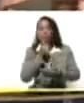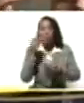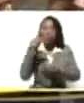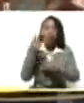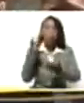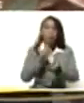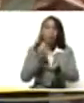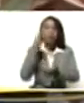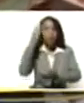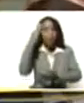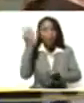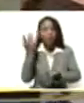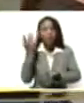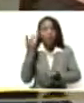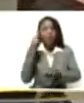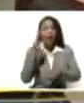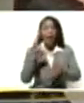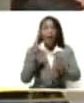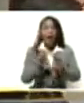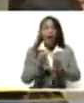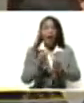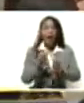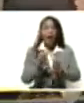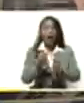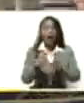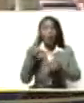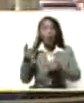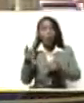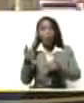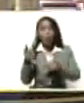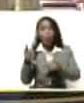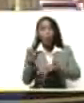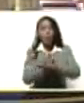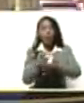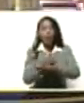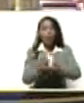eduardo piñate geógrafo historiador y gobernador